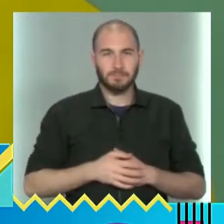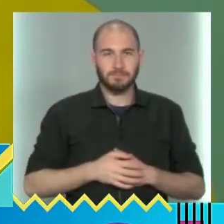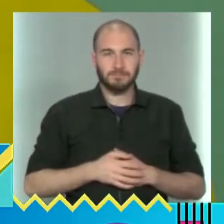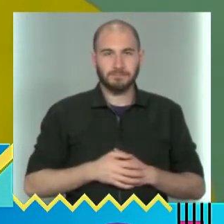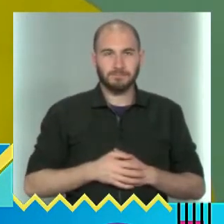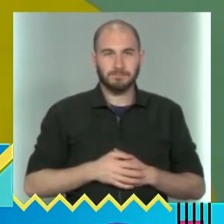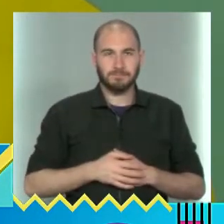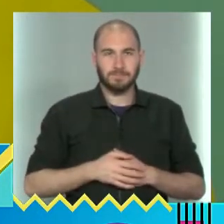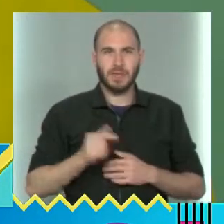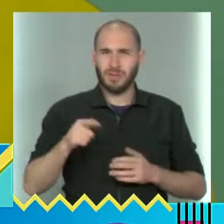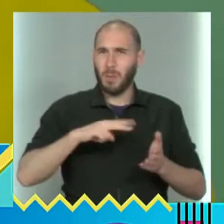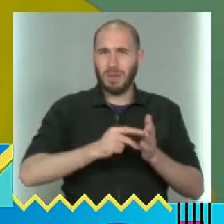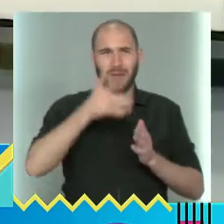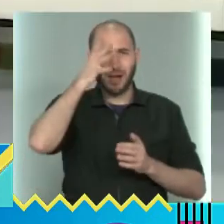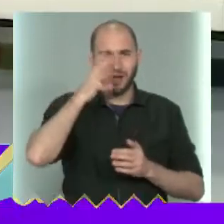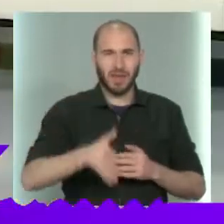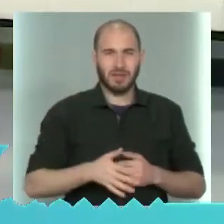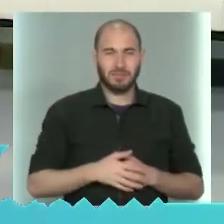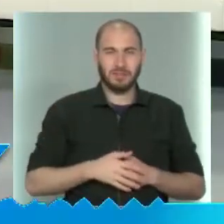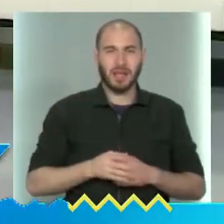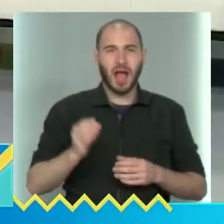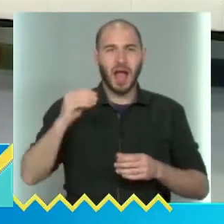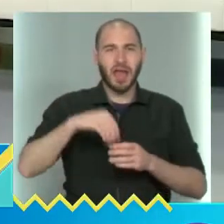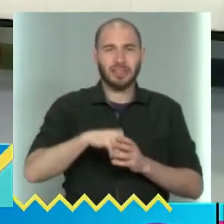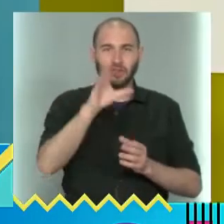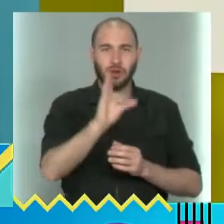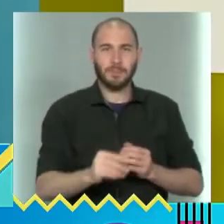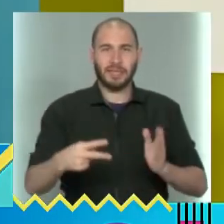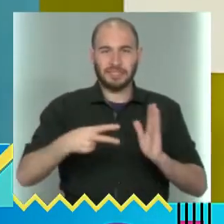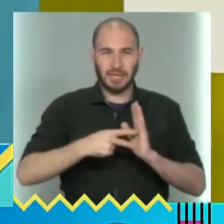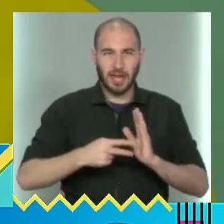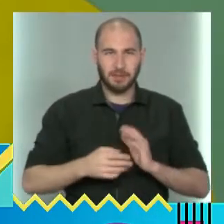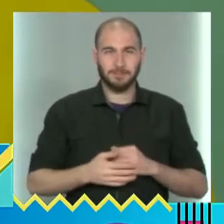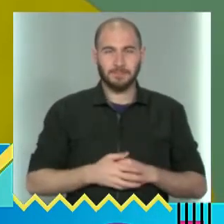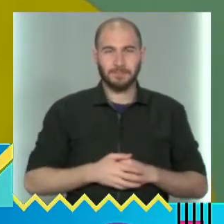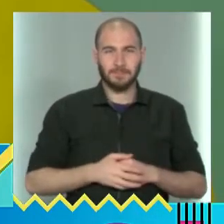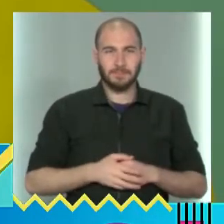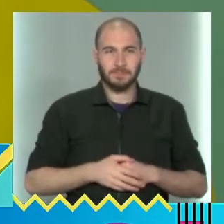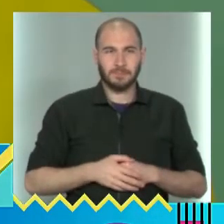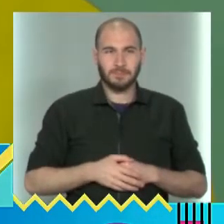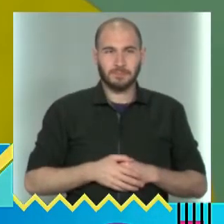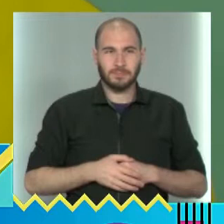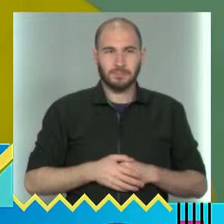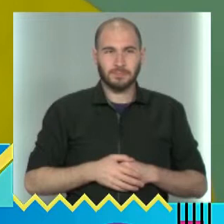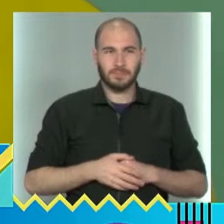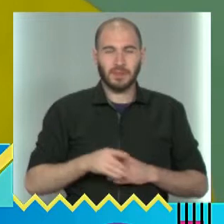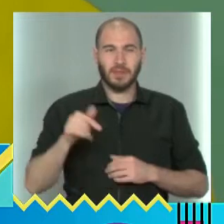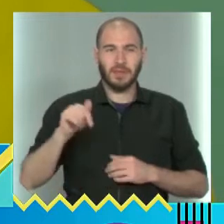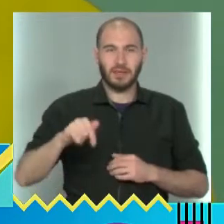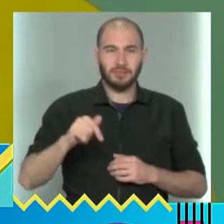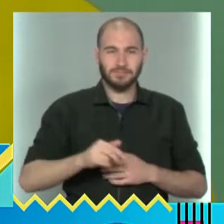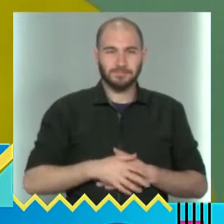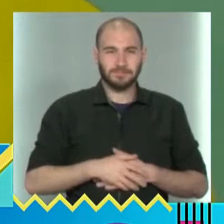diríamos, consecuencias internas en Siria, y básicamente con un